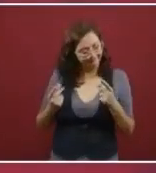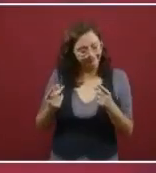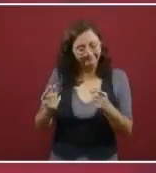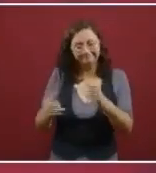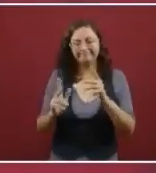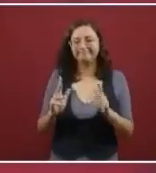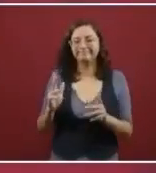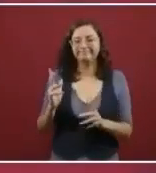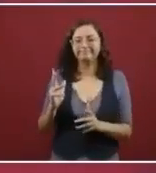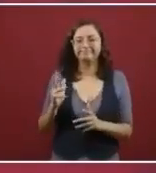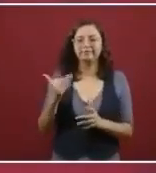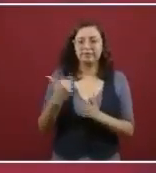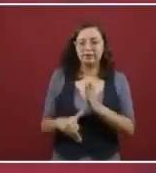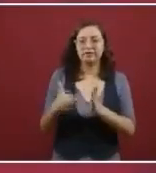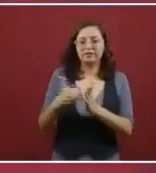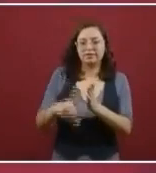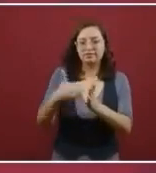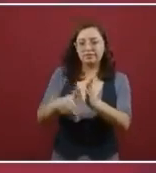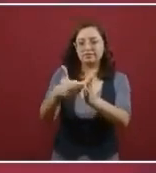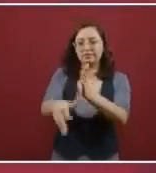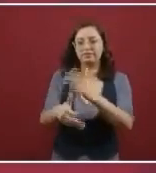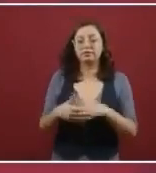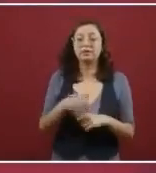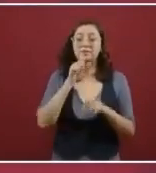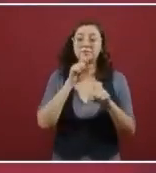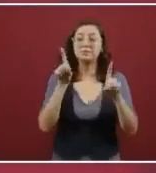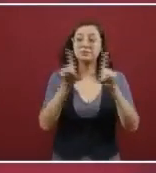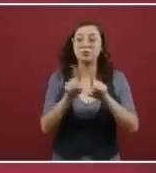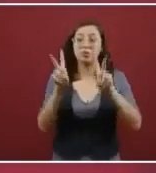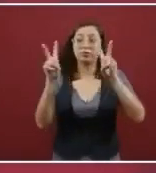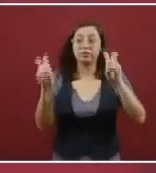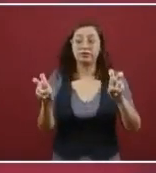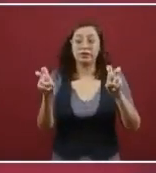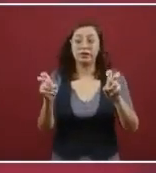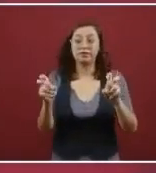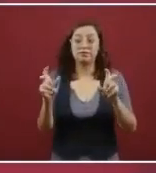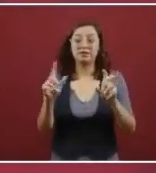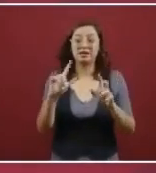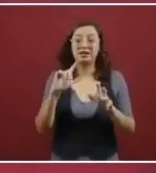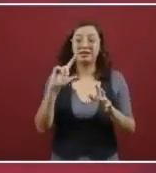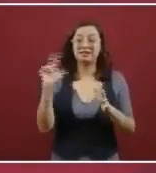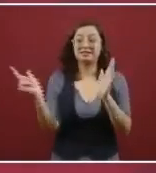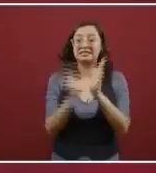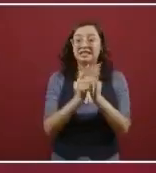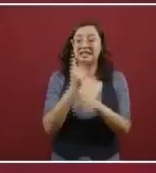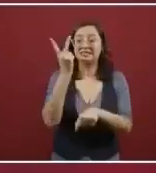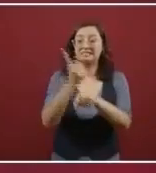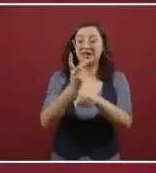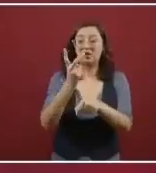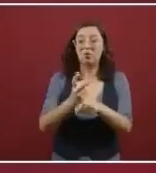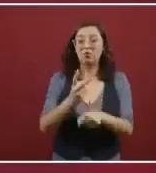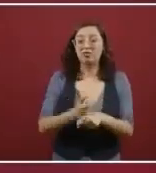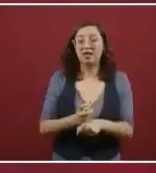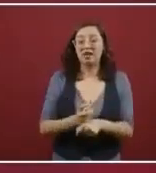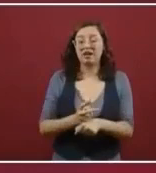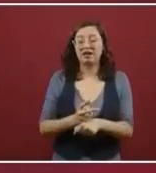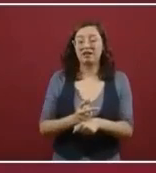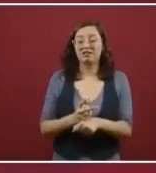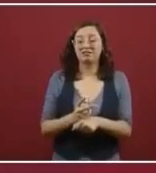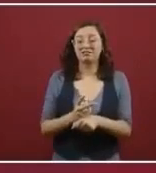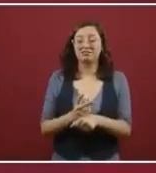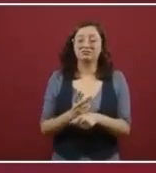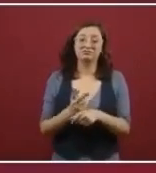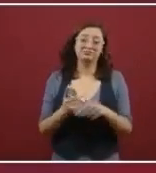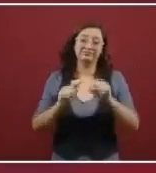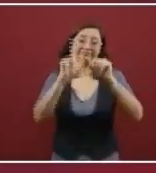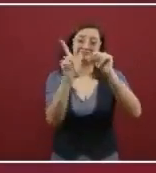eso que está pendiente. Nos importa también la aprobación de las leyes secundarias para